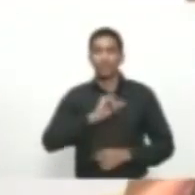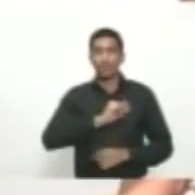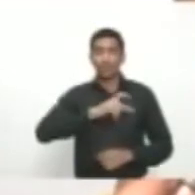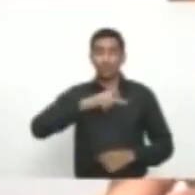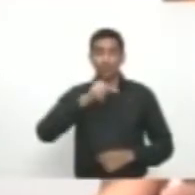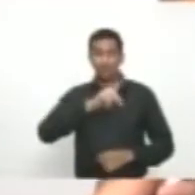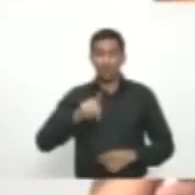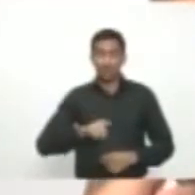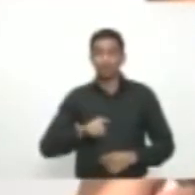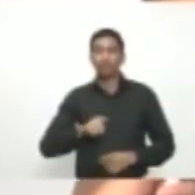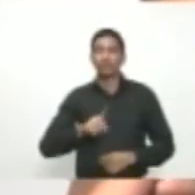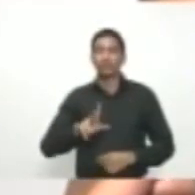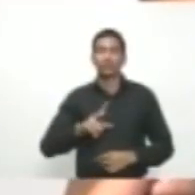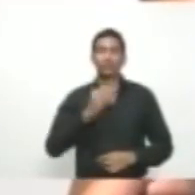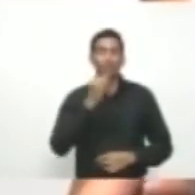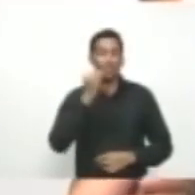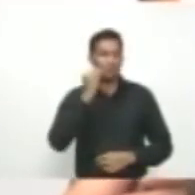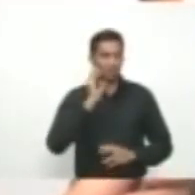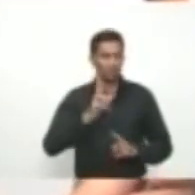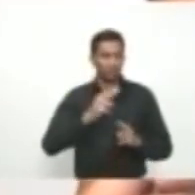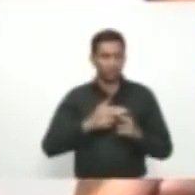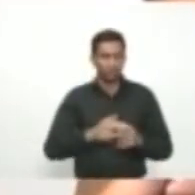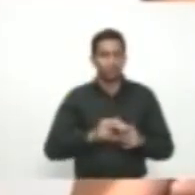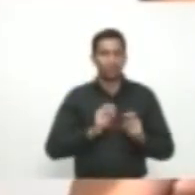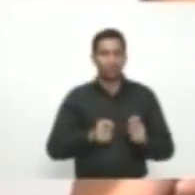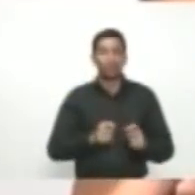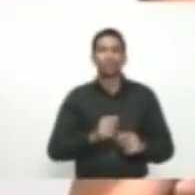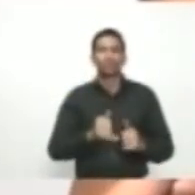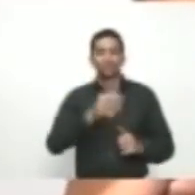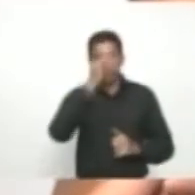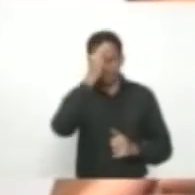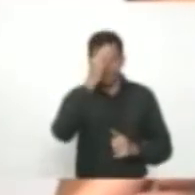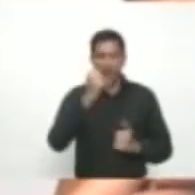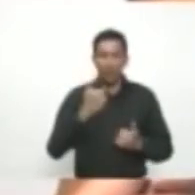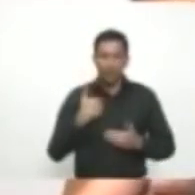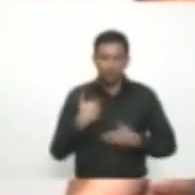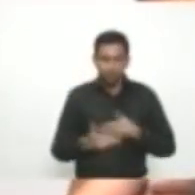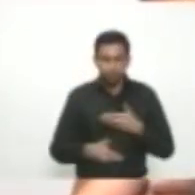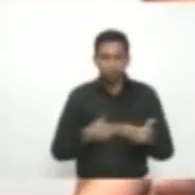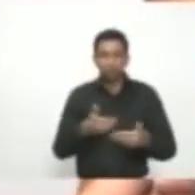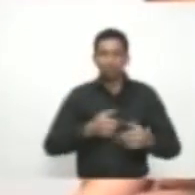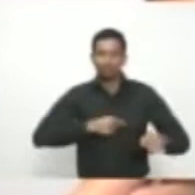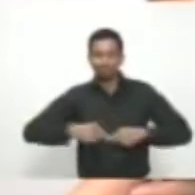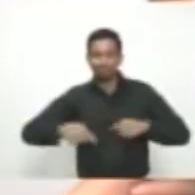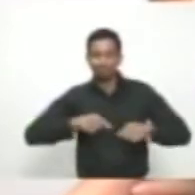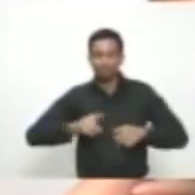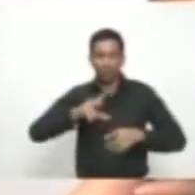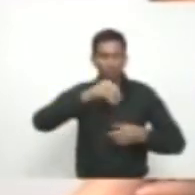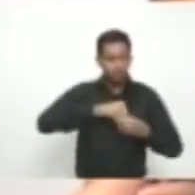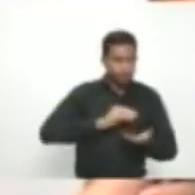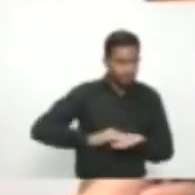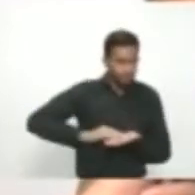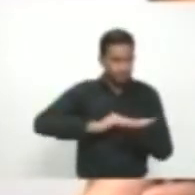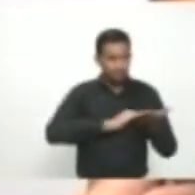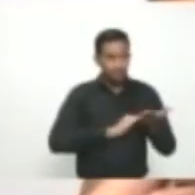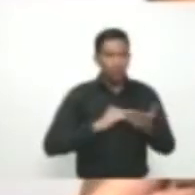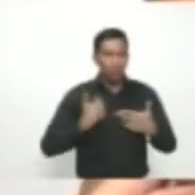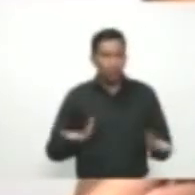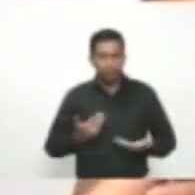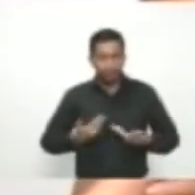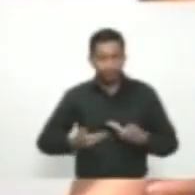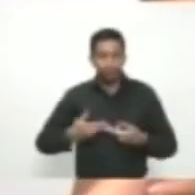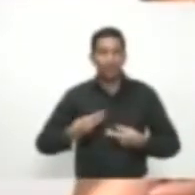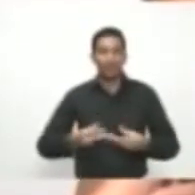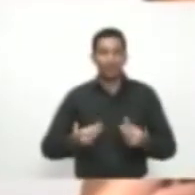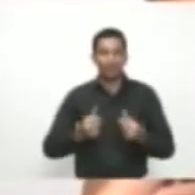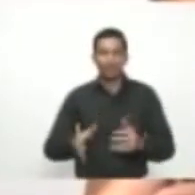encuentra implementando una serie de procesos administrativos internos que le permitan agilizar dichos trámites a nuestros